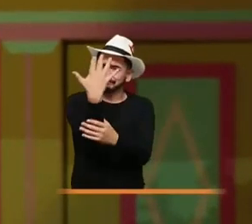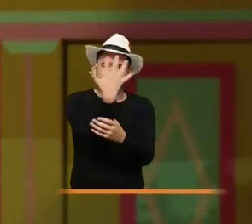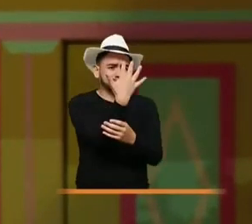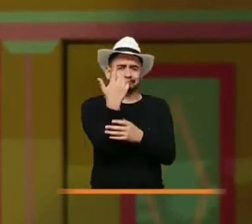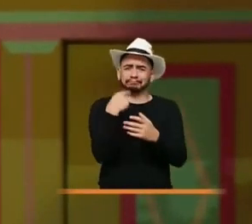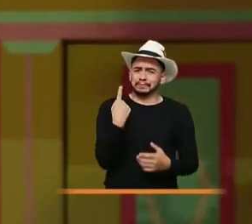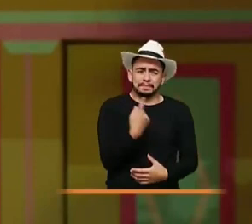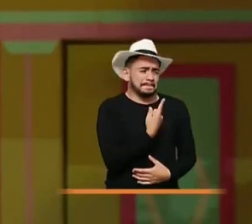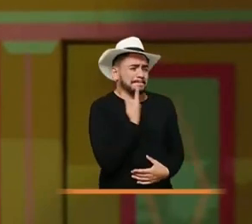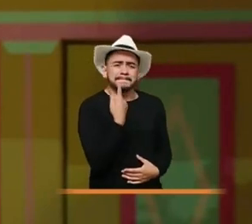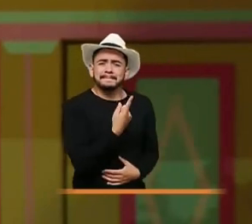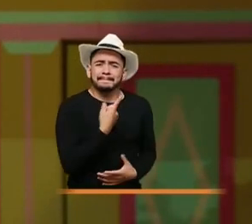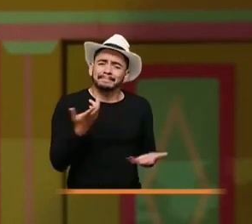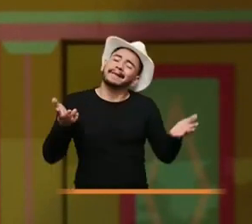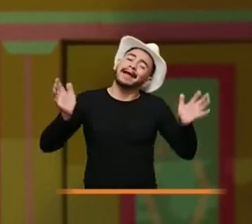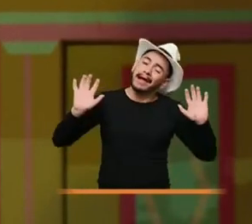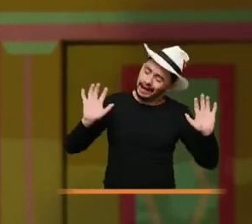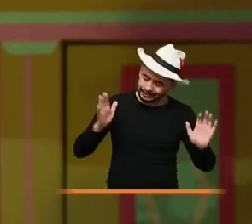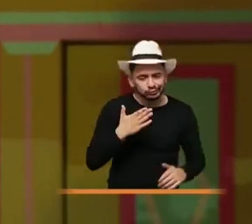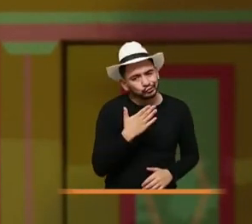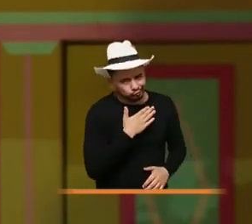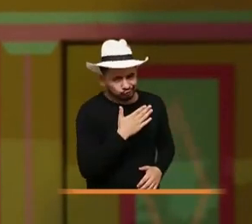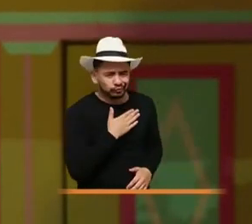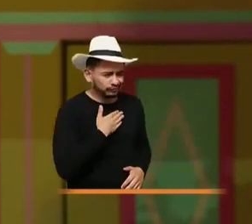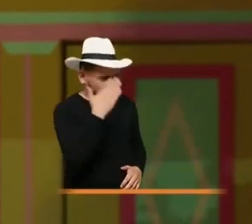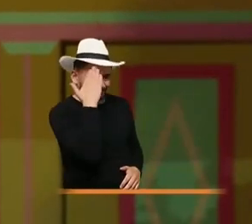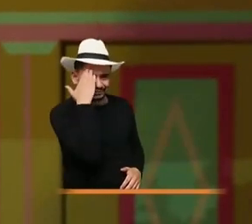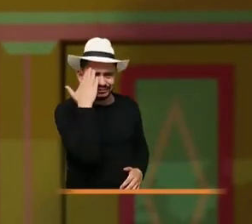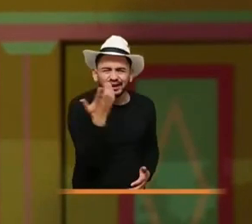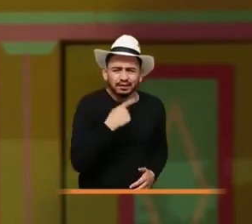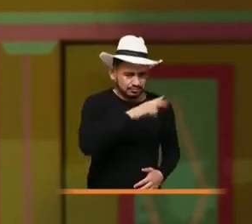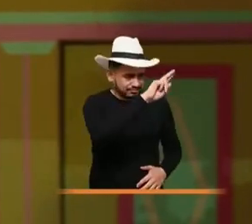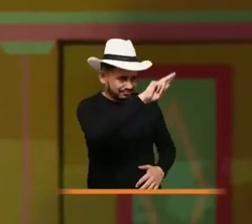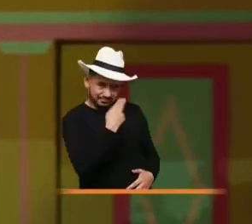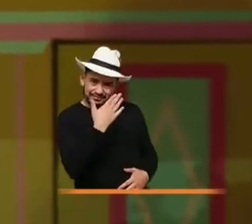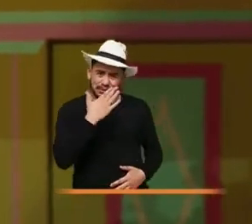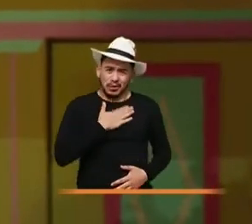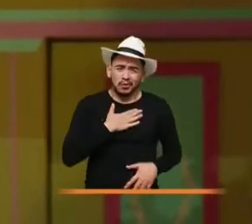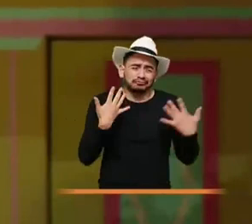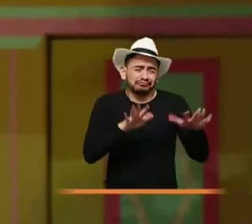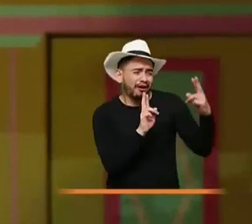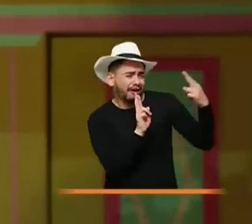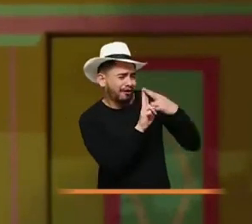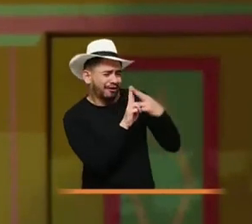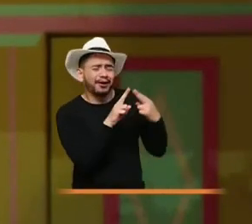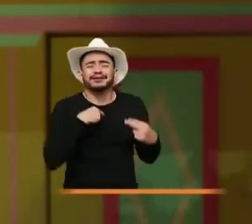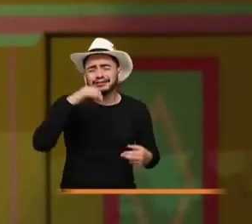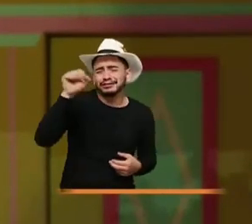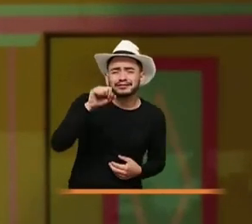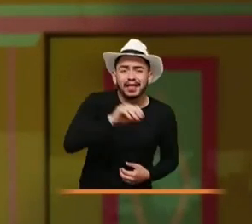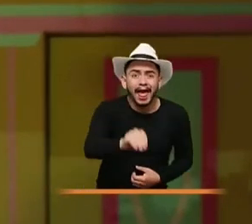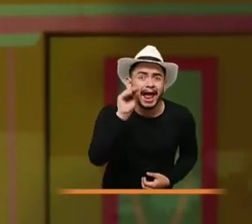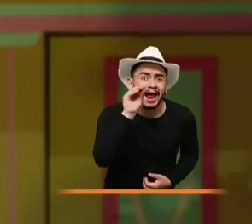pero si soy hijo y debe saberlo ya y a un extraño los